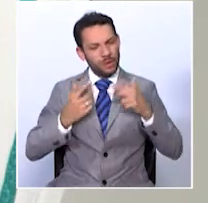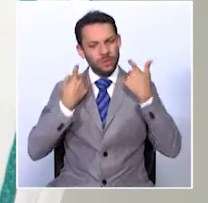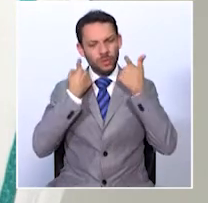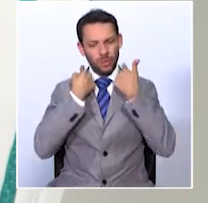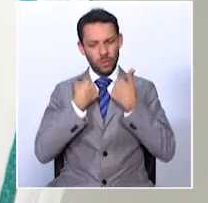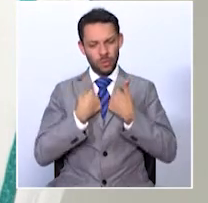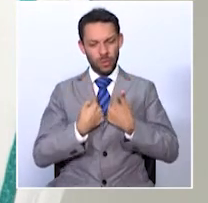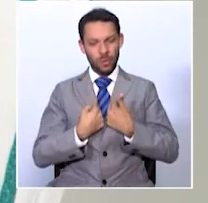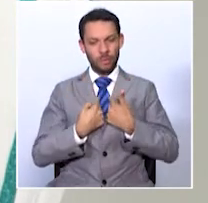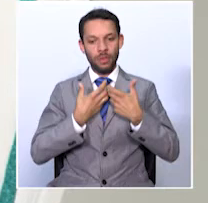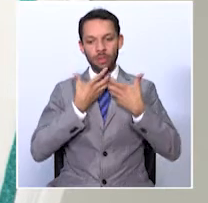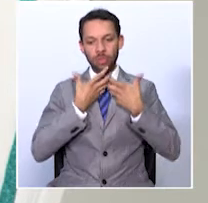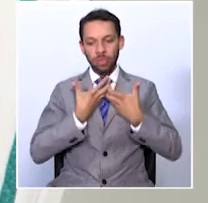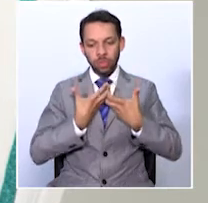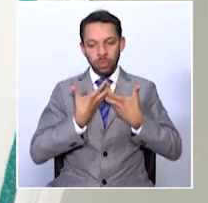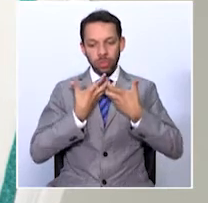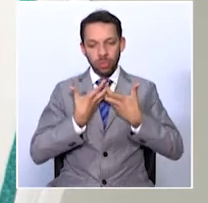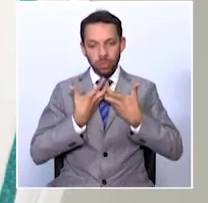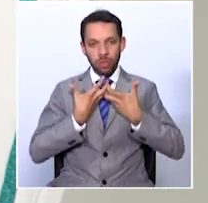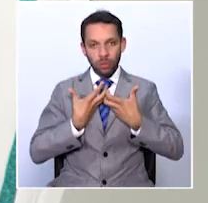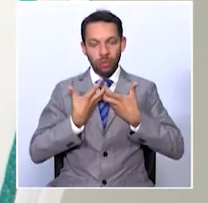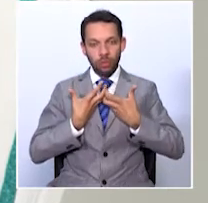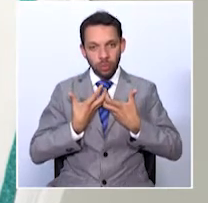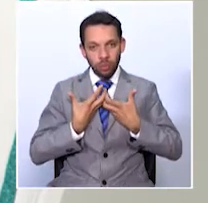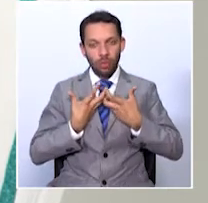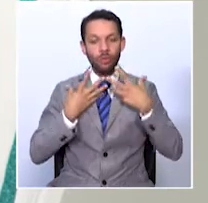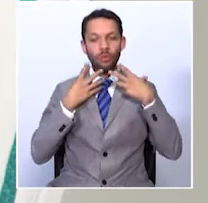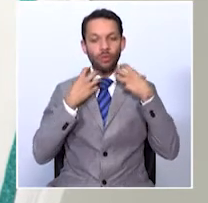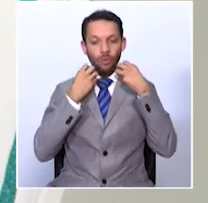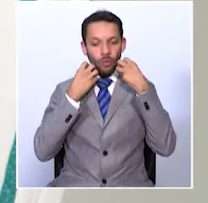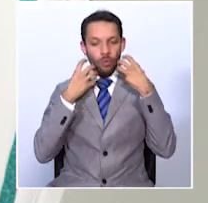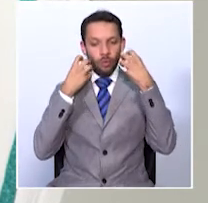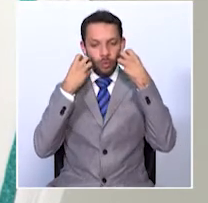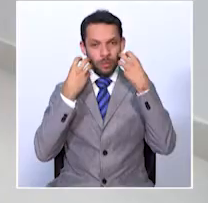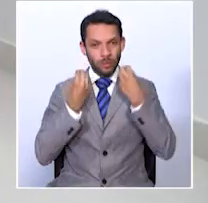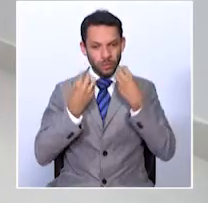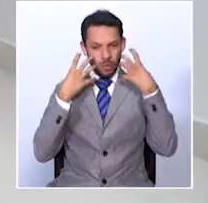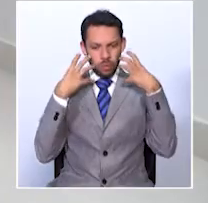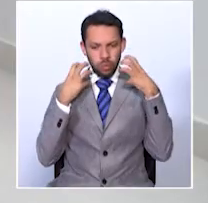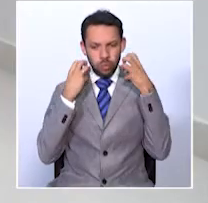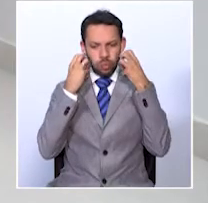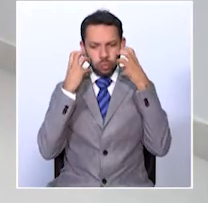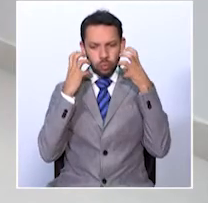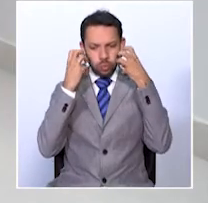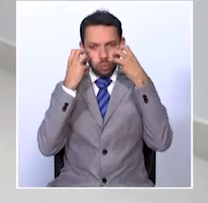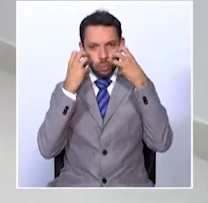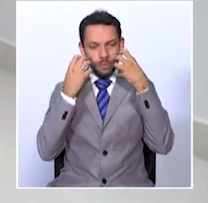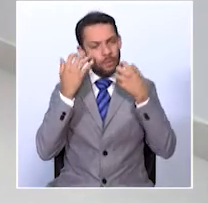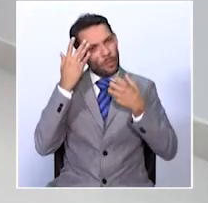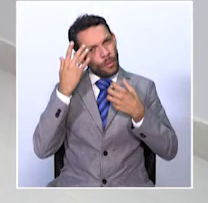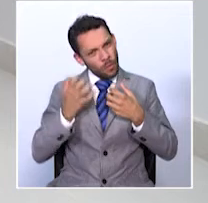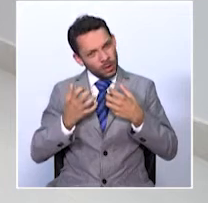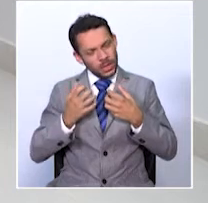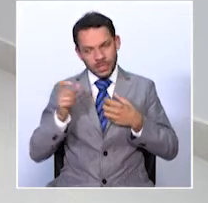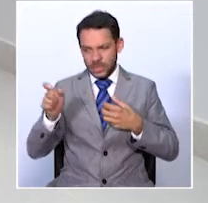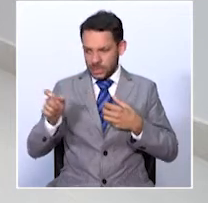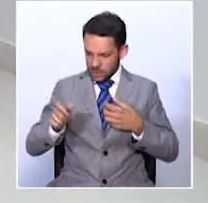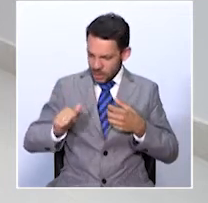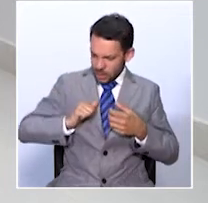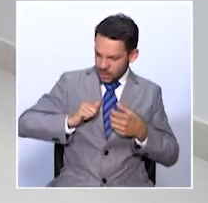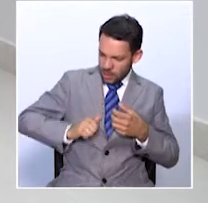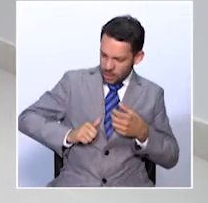la papada? ¿Por qué hay tantas arrugas en el cuello? Se pierde el tono. Desde la cirugía plástica,